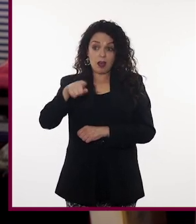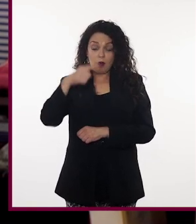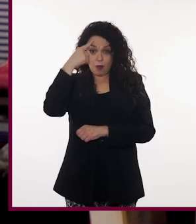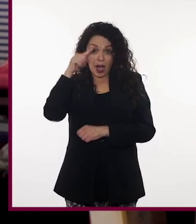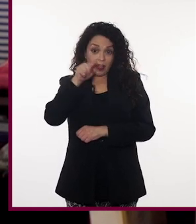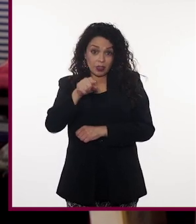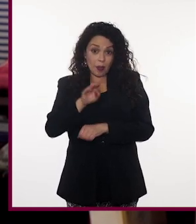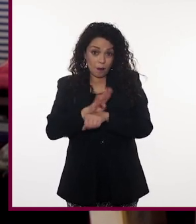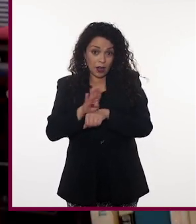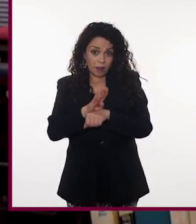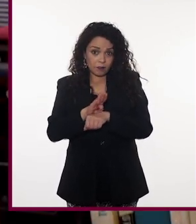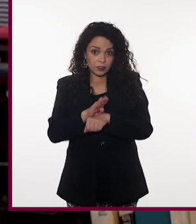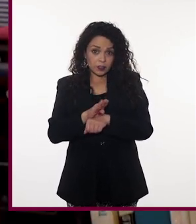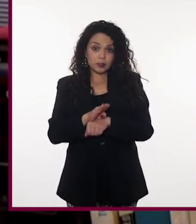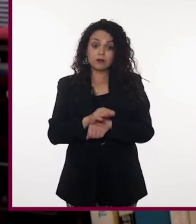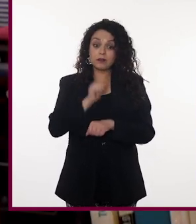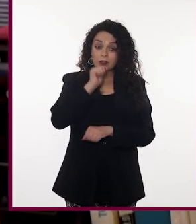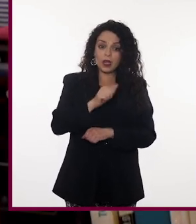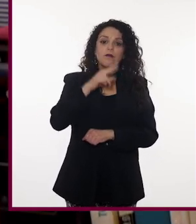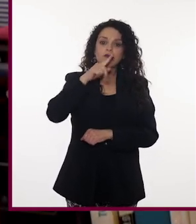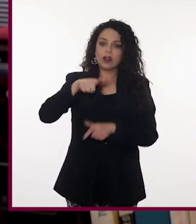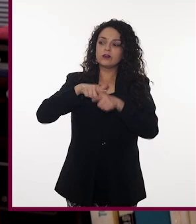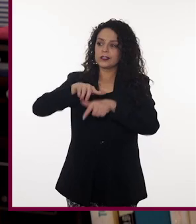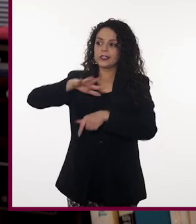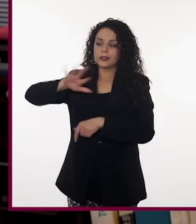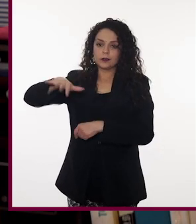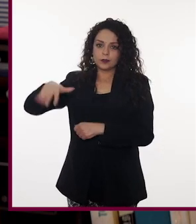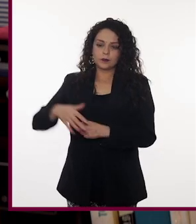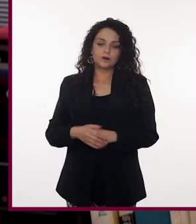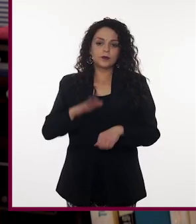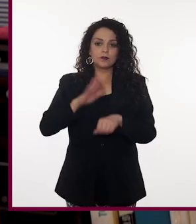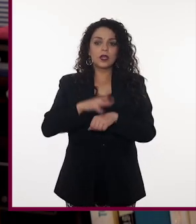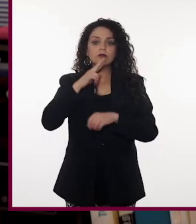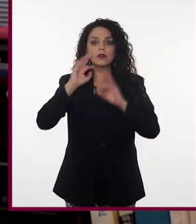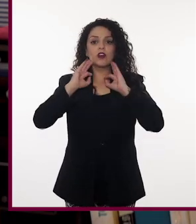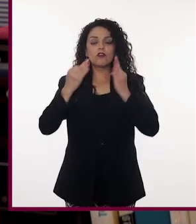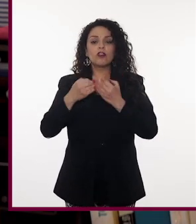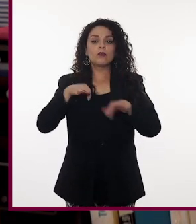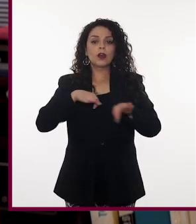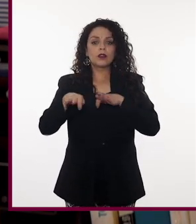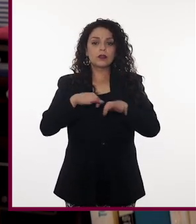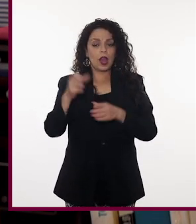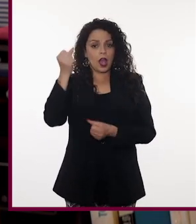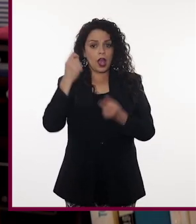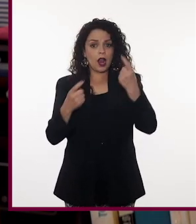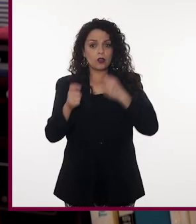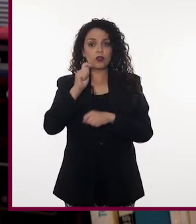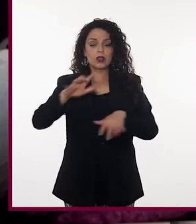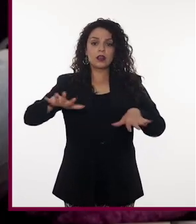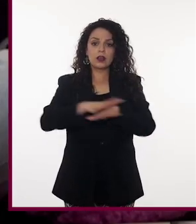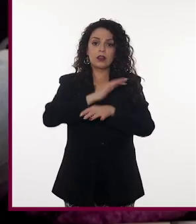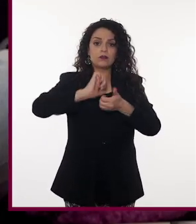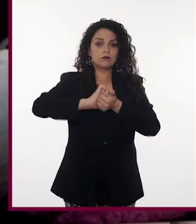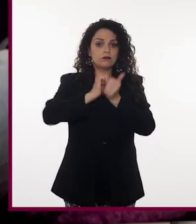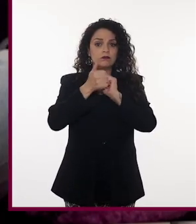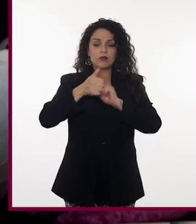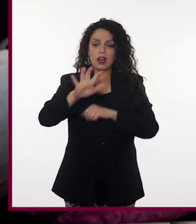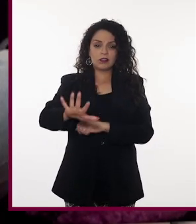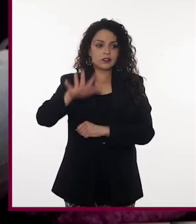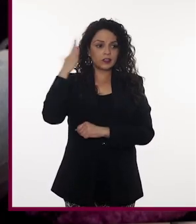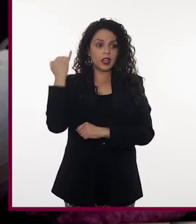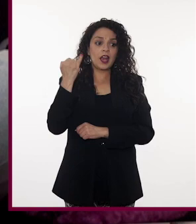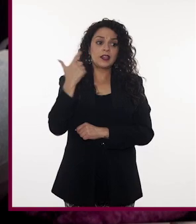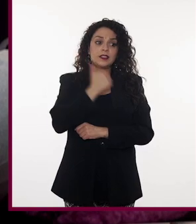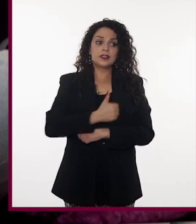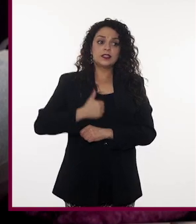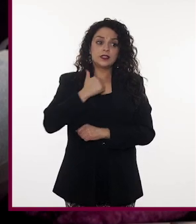mejor es seguir buscando. La forma de trabajar en algunos casos se está transformando de manera rápida y